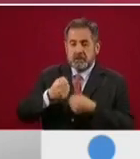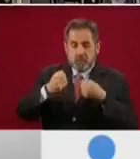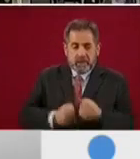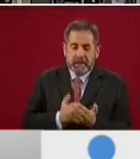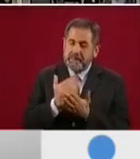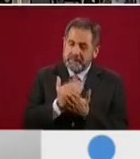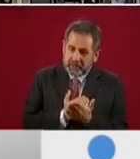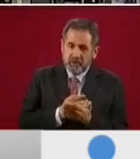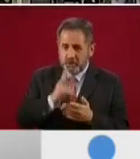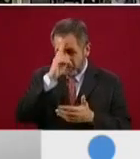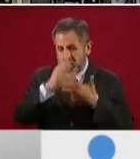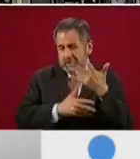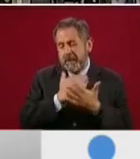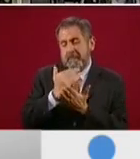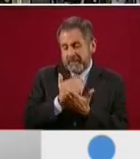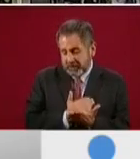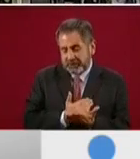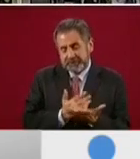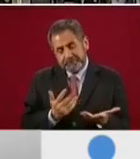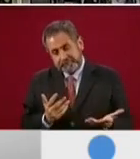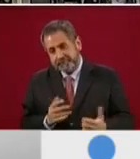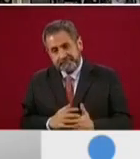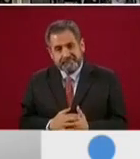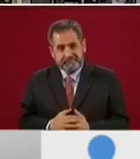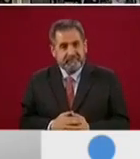violencia en Guanajuato. Eso nos está